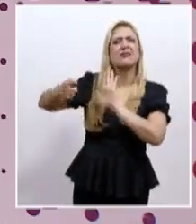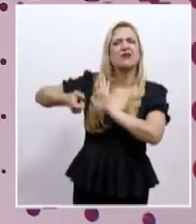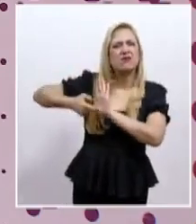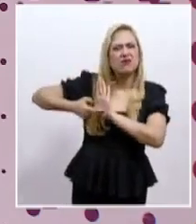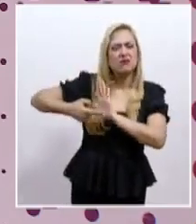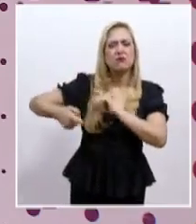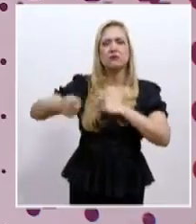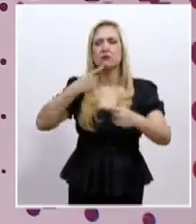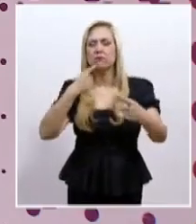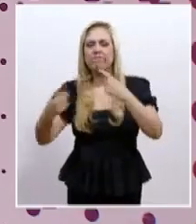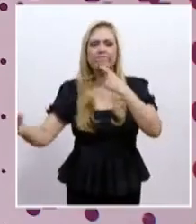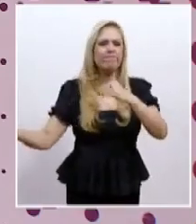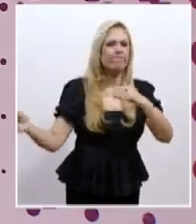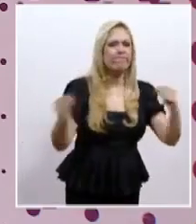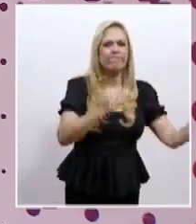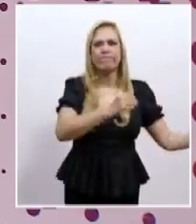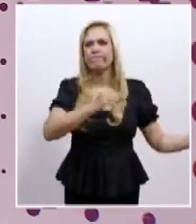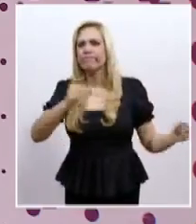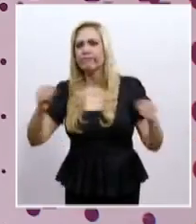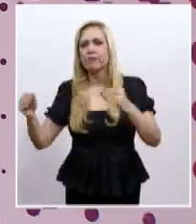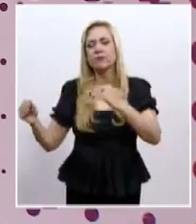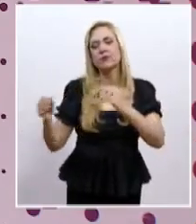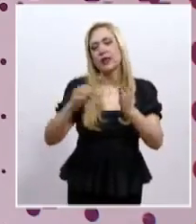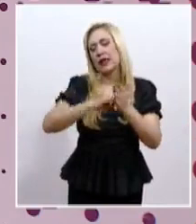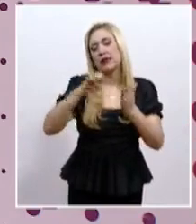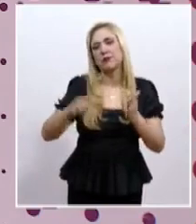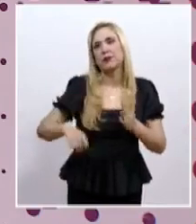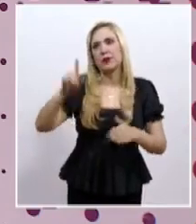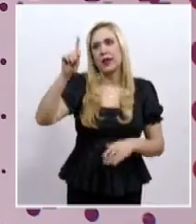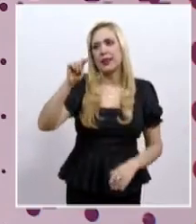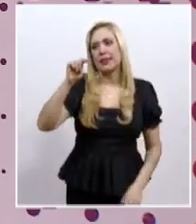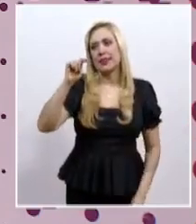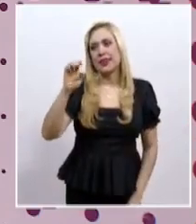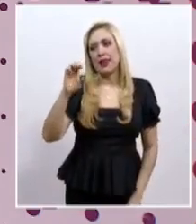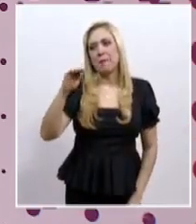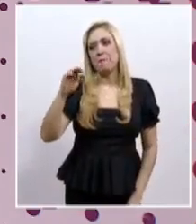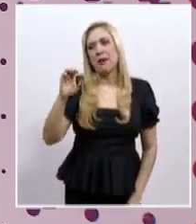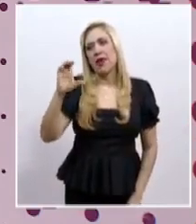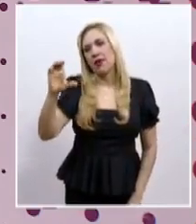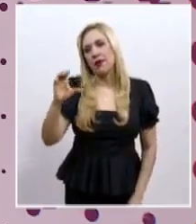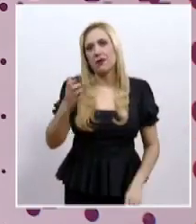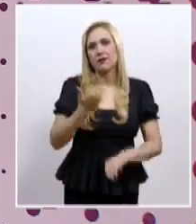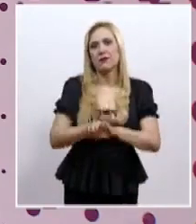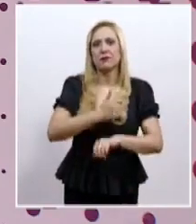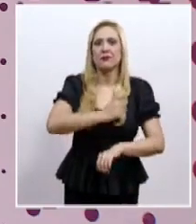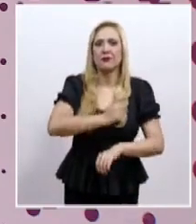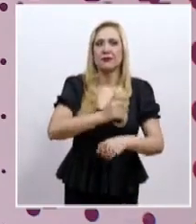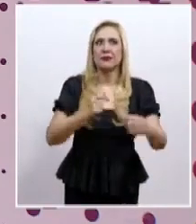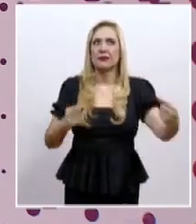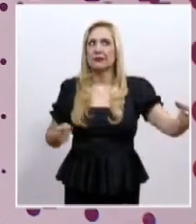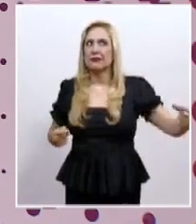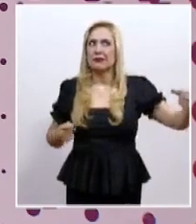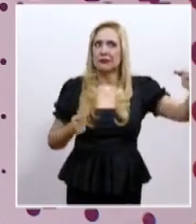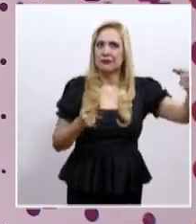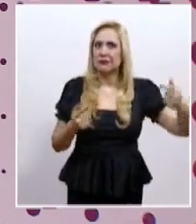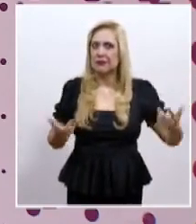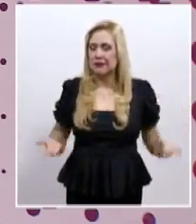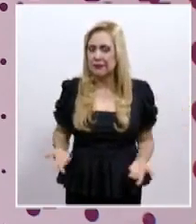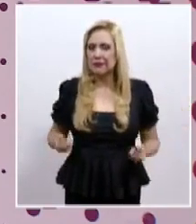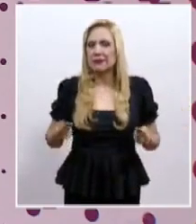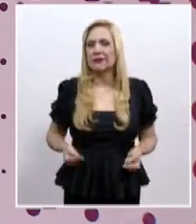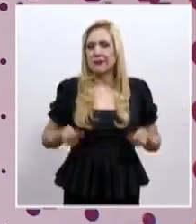estas discusiones sobre el tratado, el TEMEC o el Tratado de Libre Comercio, como lo conocemos